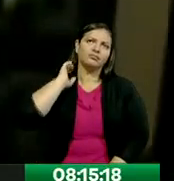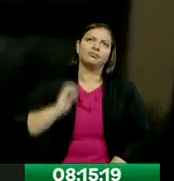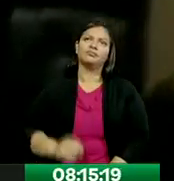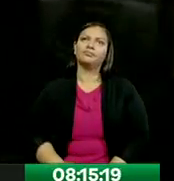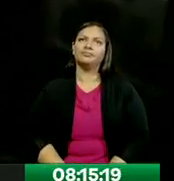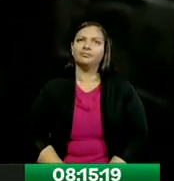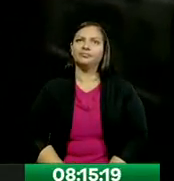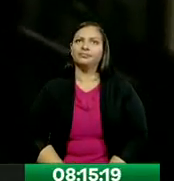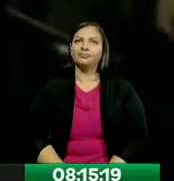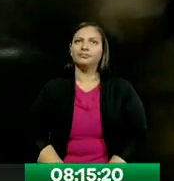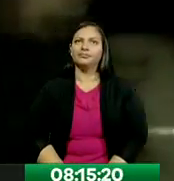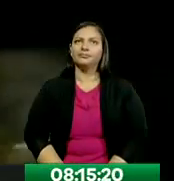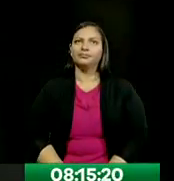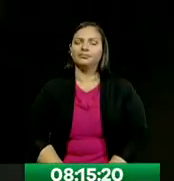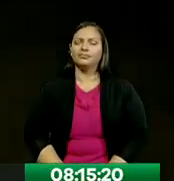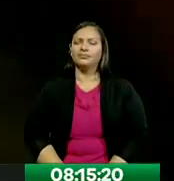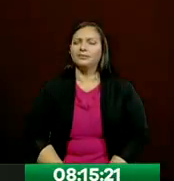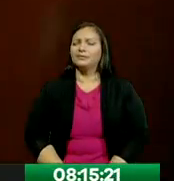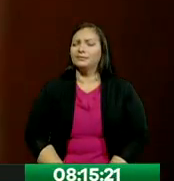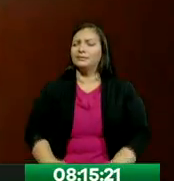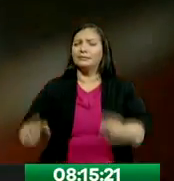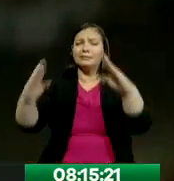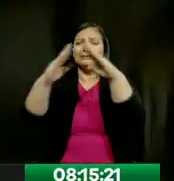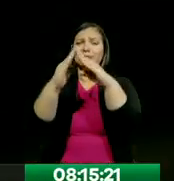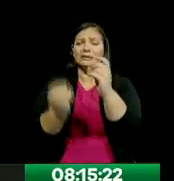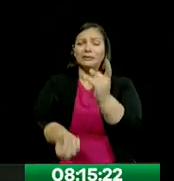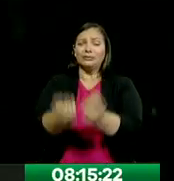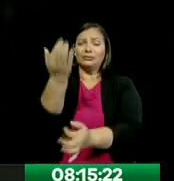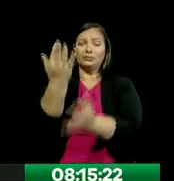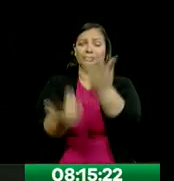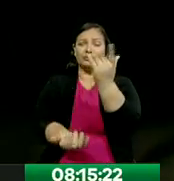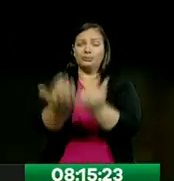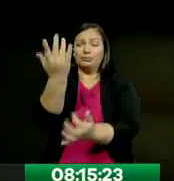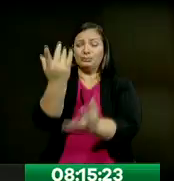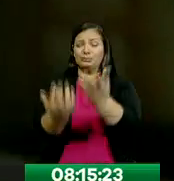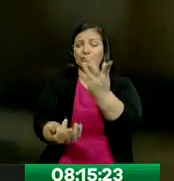Se habían ido los bomberos y la casa quedó en estas condiciones.